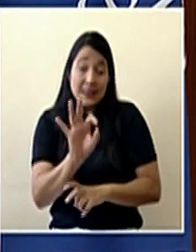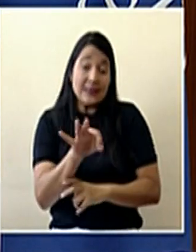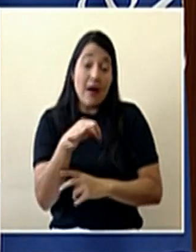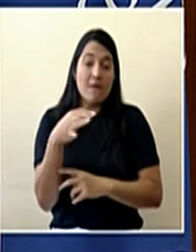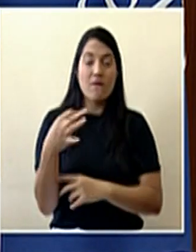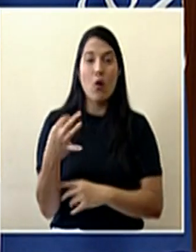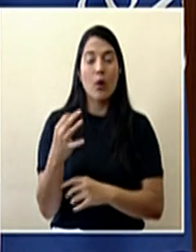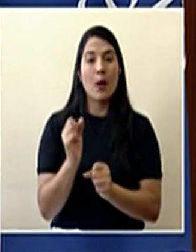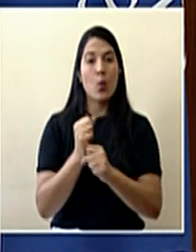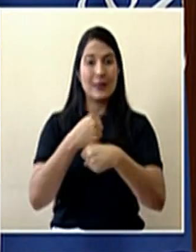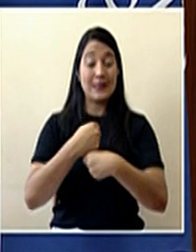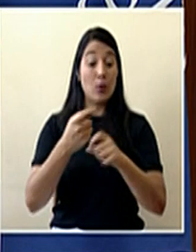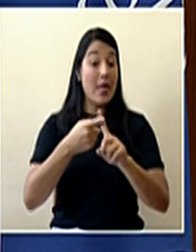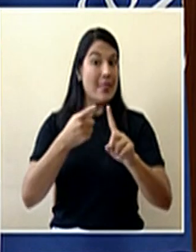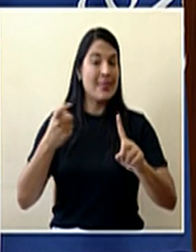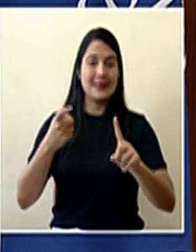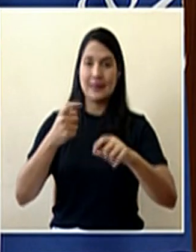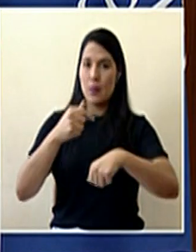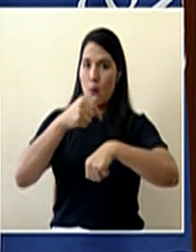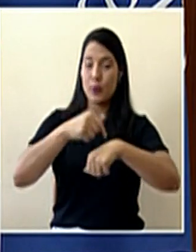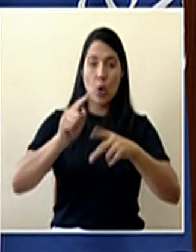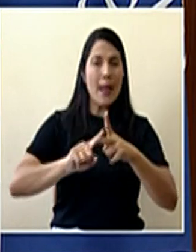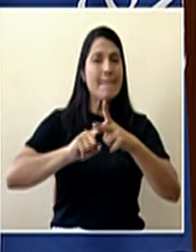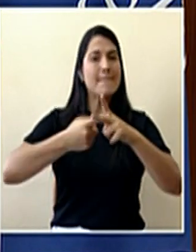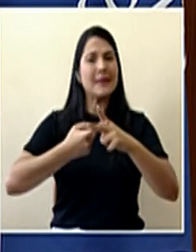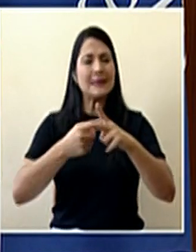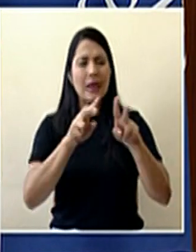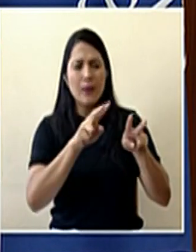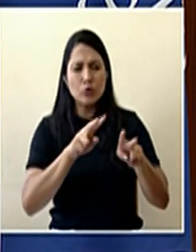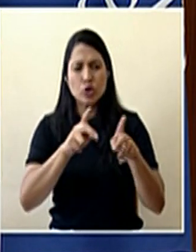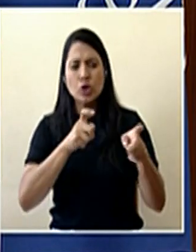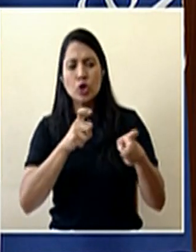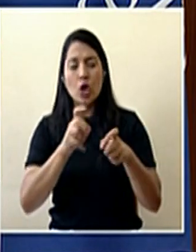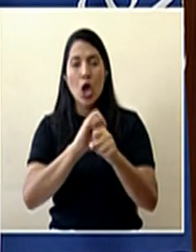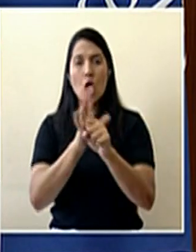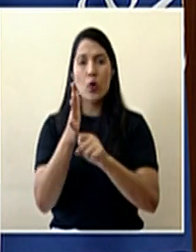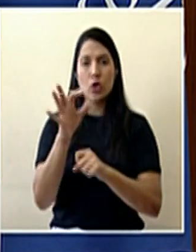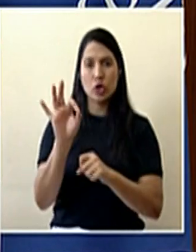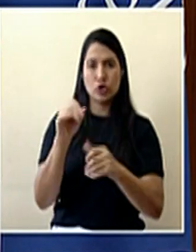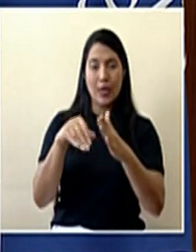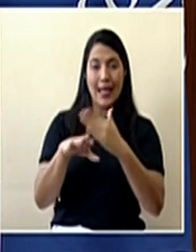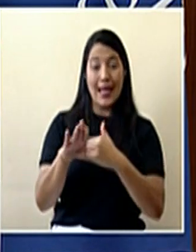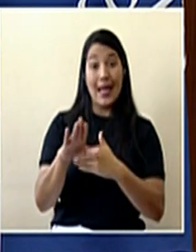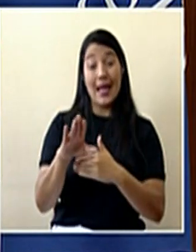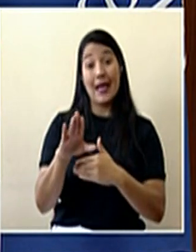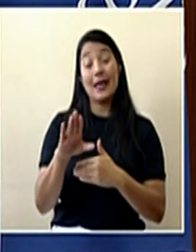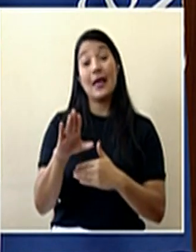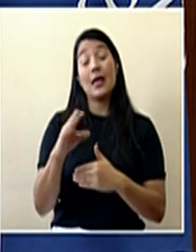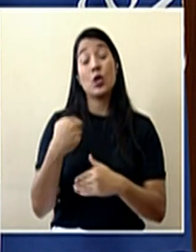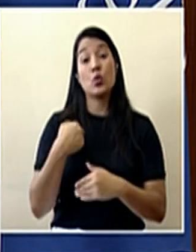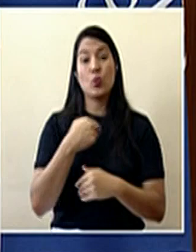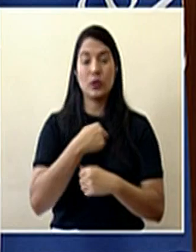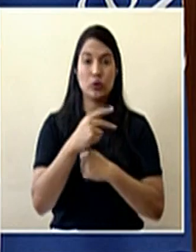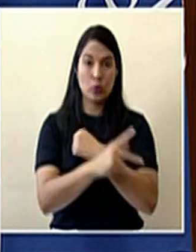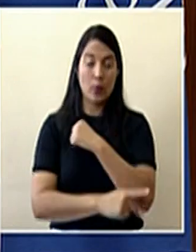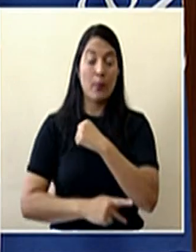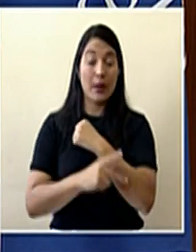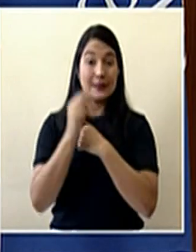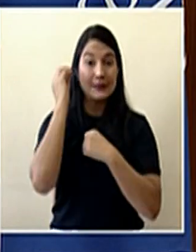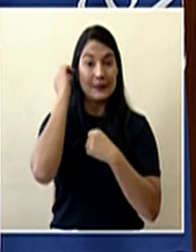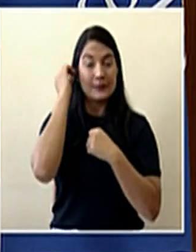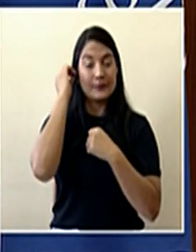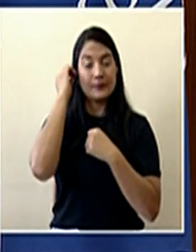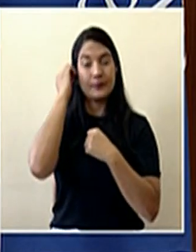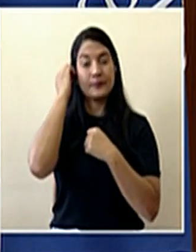haciendo desde que empezamos a hacer la vigilancia por COVID-19 a nivel de, además de epidemiológico, virológico, que es la